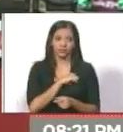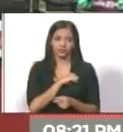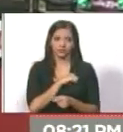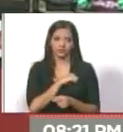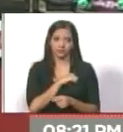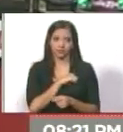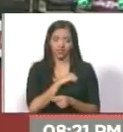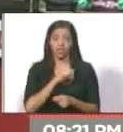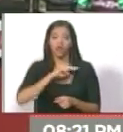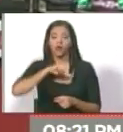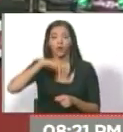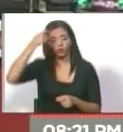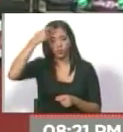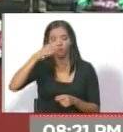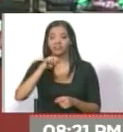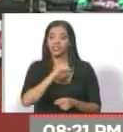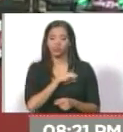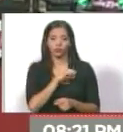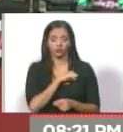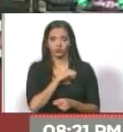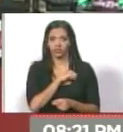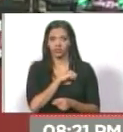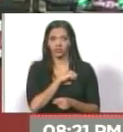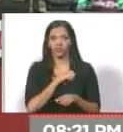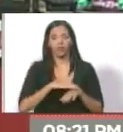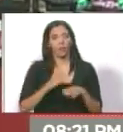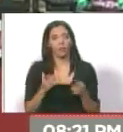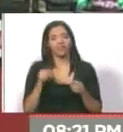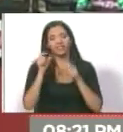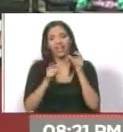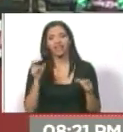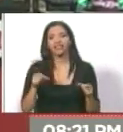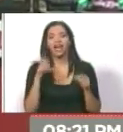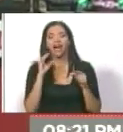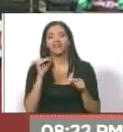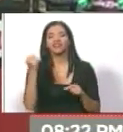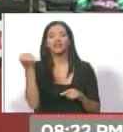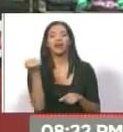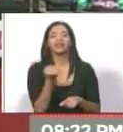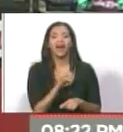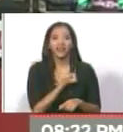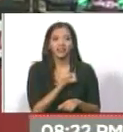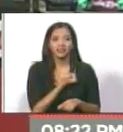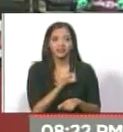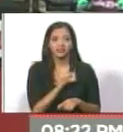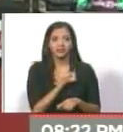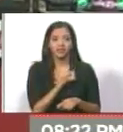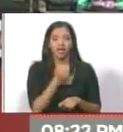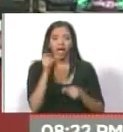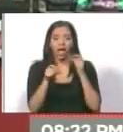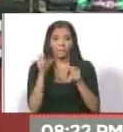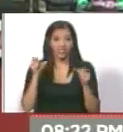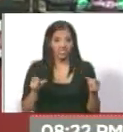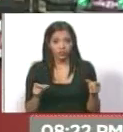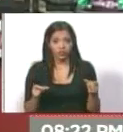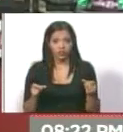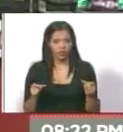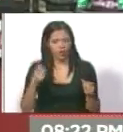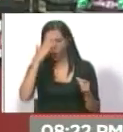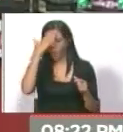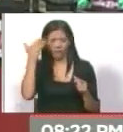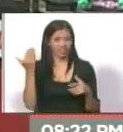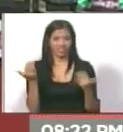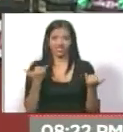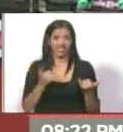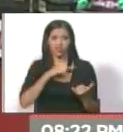En nuestro pueblo se asusta, porque esta gente habla de matar a ciudadanos, y no, olvídense que ya nosotros